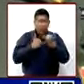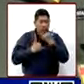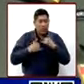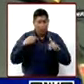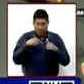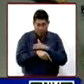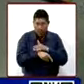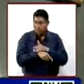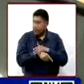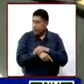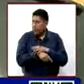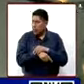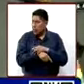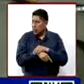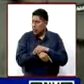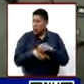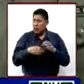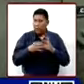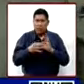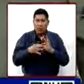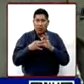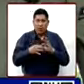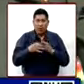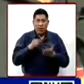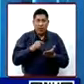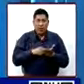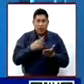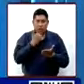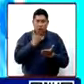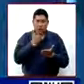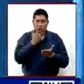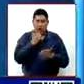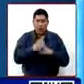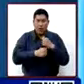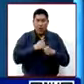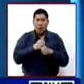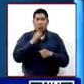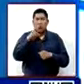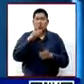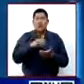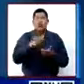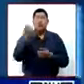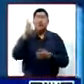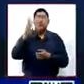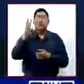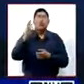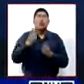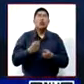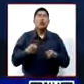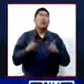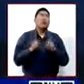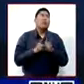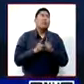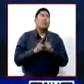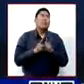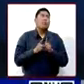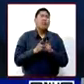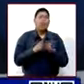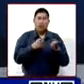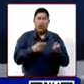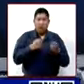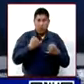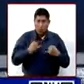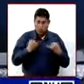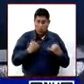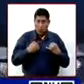este asesinato van en relación de que este hecho se había producido el año 2016, cuando